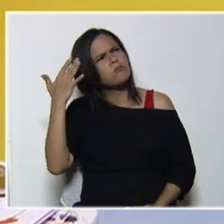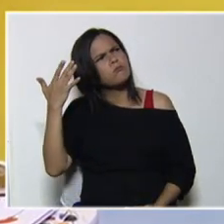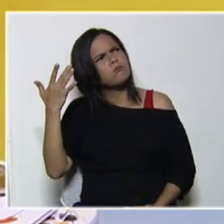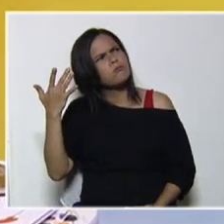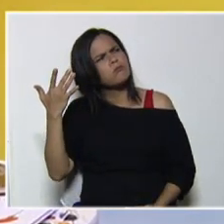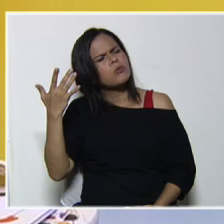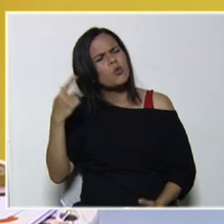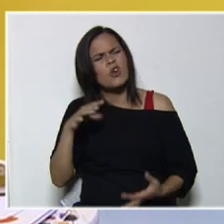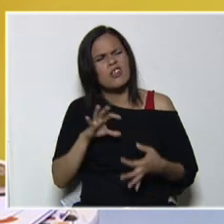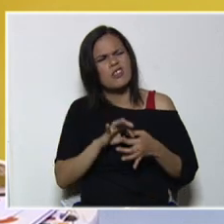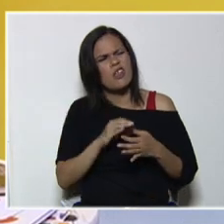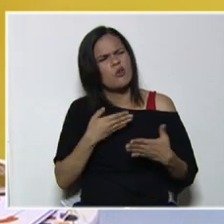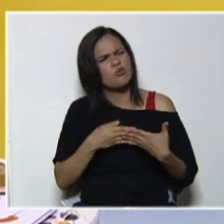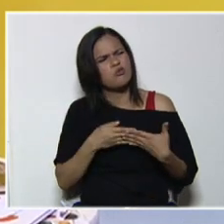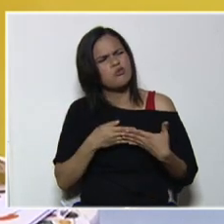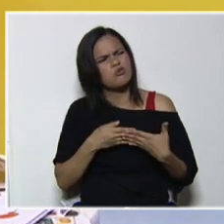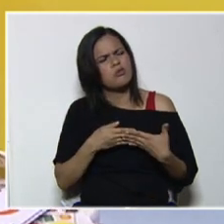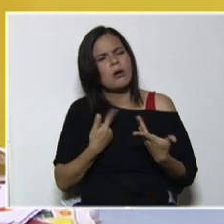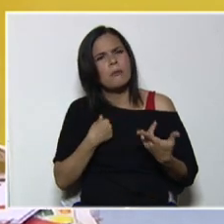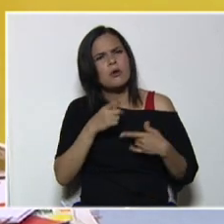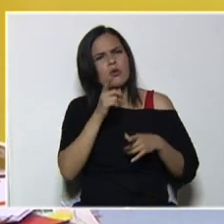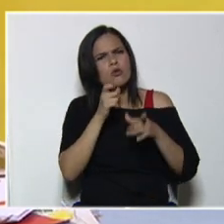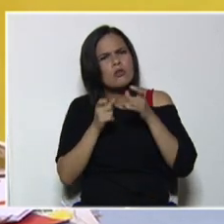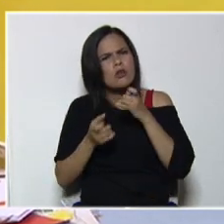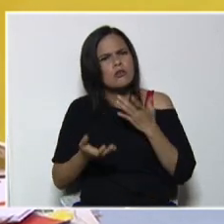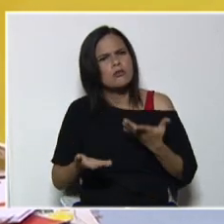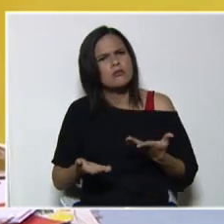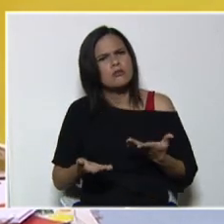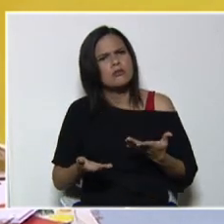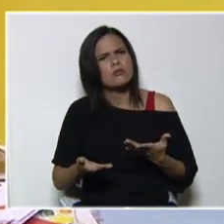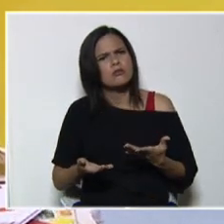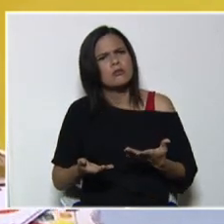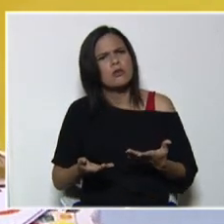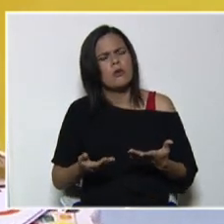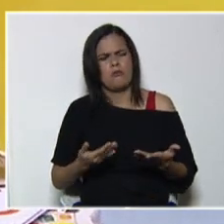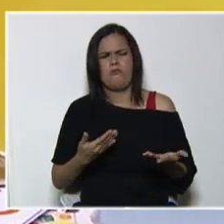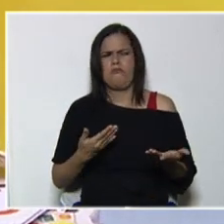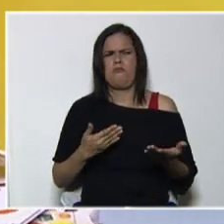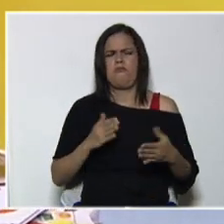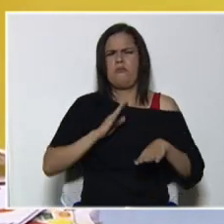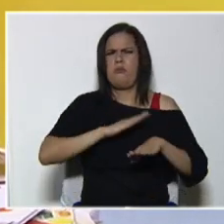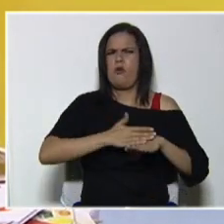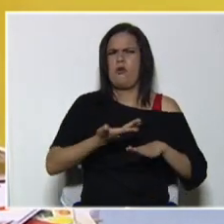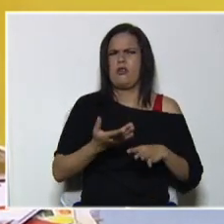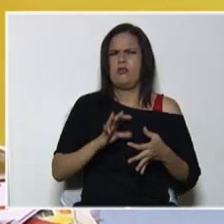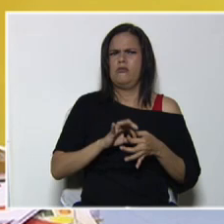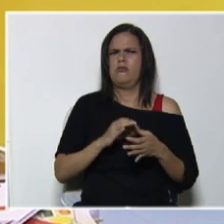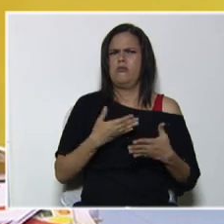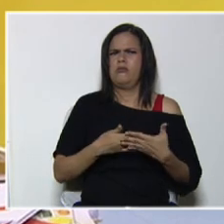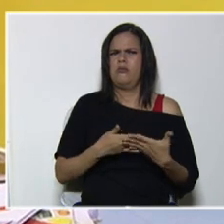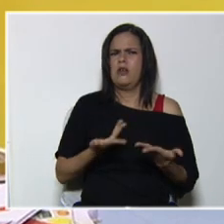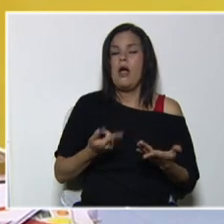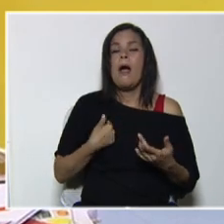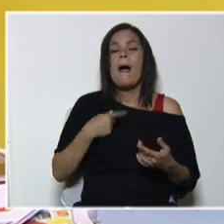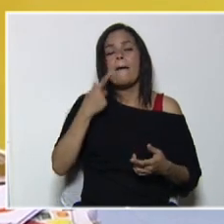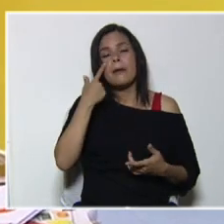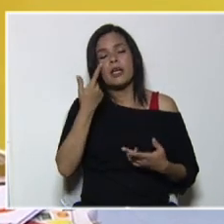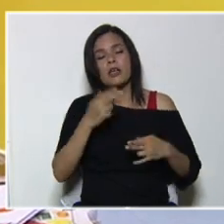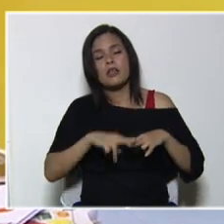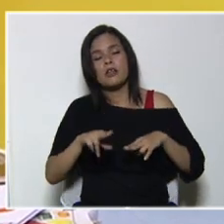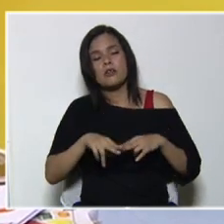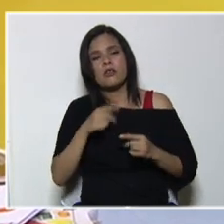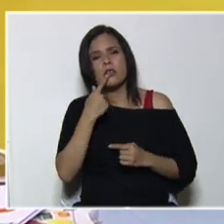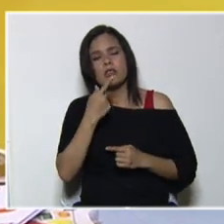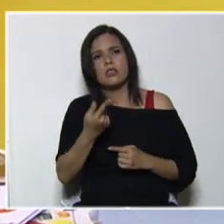pueden preguntar, ¿por qué tú preguntas que un candado? A ver qué el niño dice. Si el niño